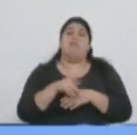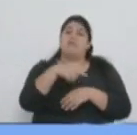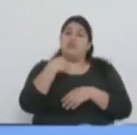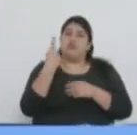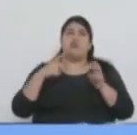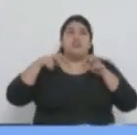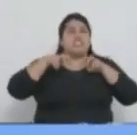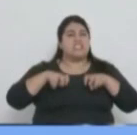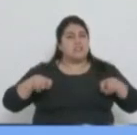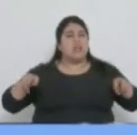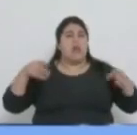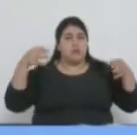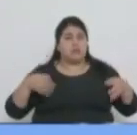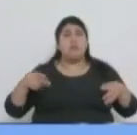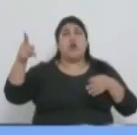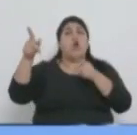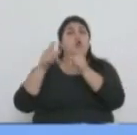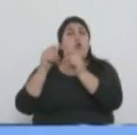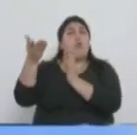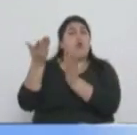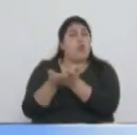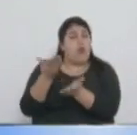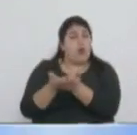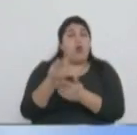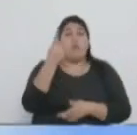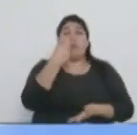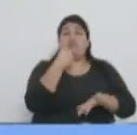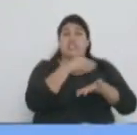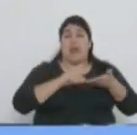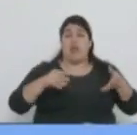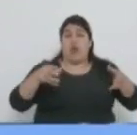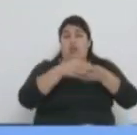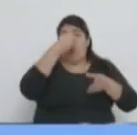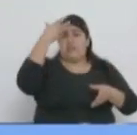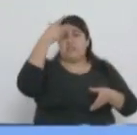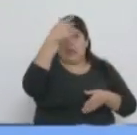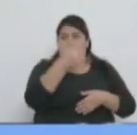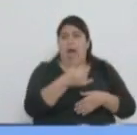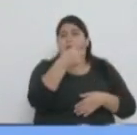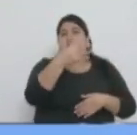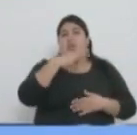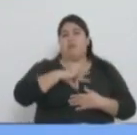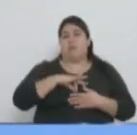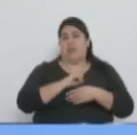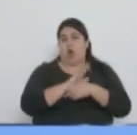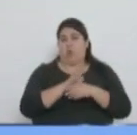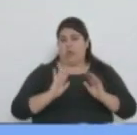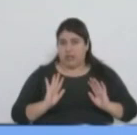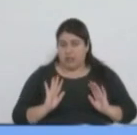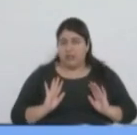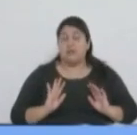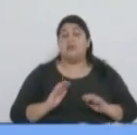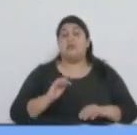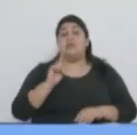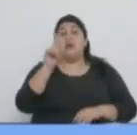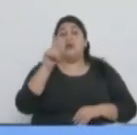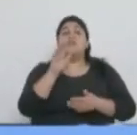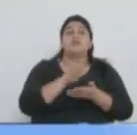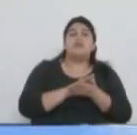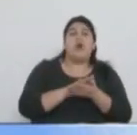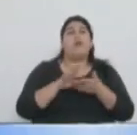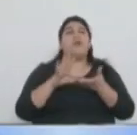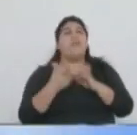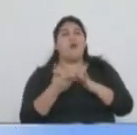ustedes tengan los números, porque hay un senador del oficialismo que está con COVID. Entonces, si se trata de reglas de